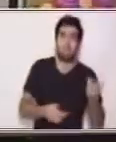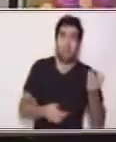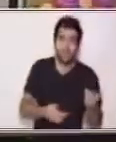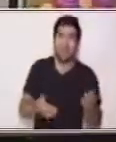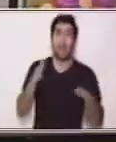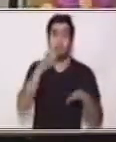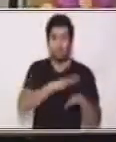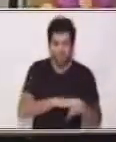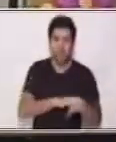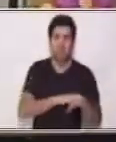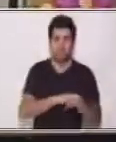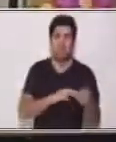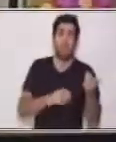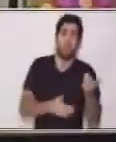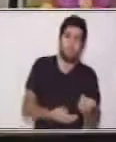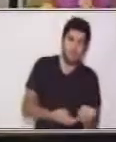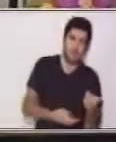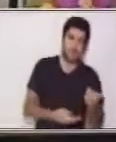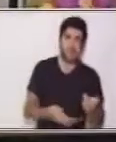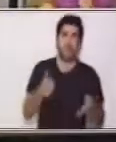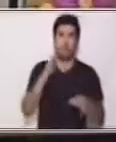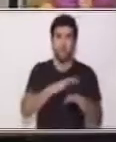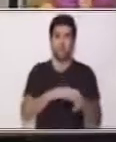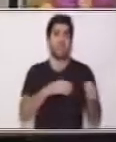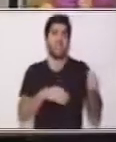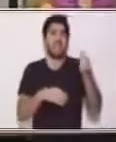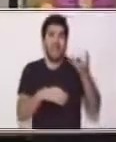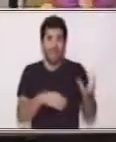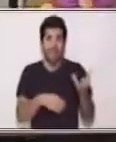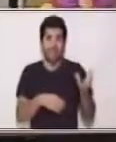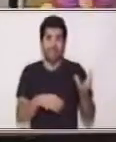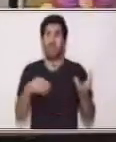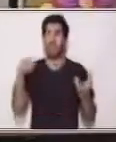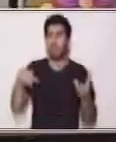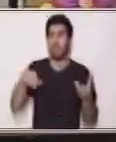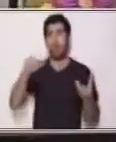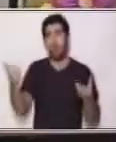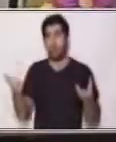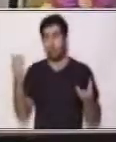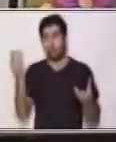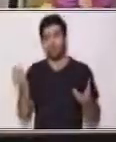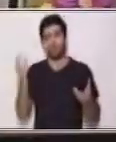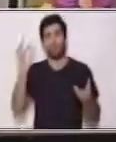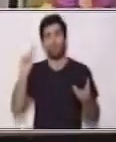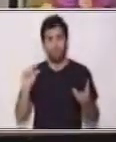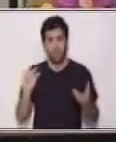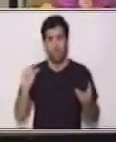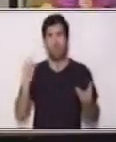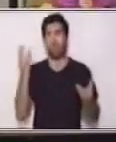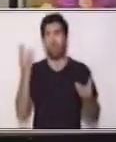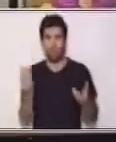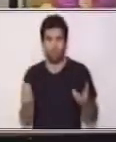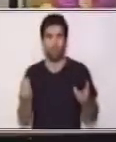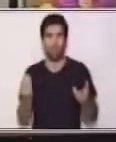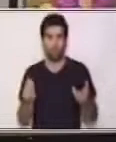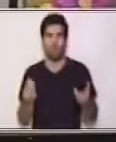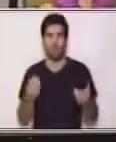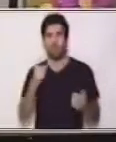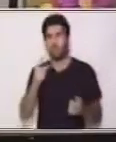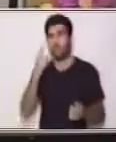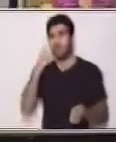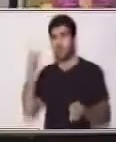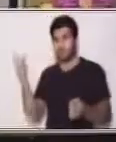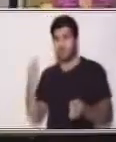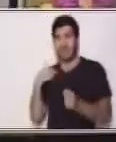mayor masa. Muy bien, y esta es la de menor masa. Te estoy dando ejemplos que